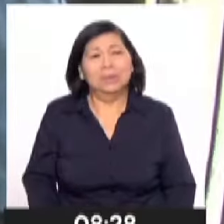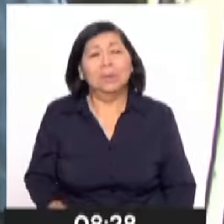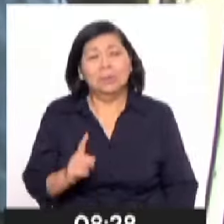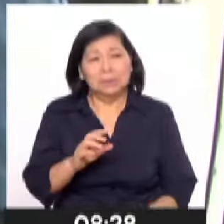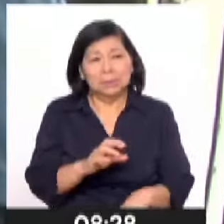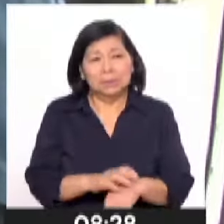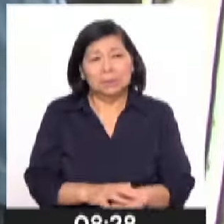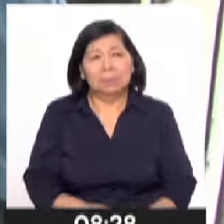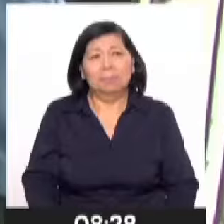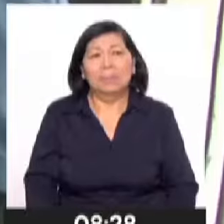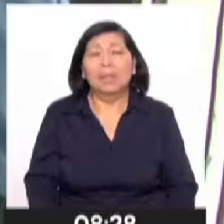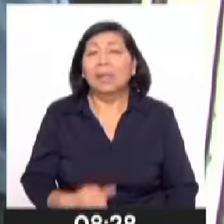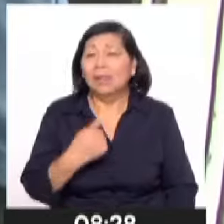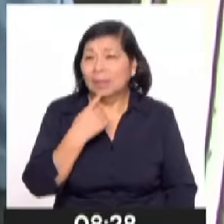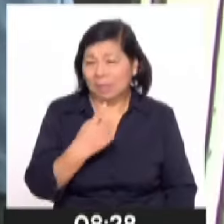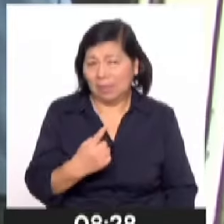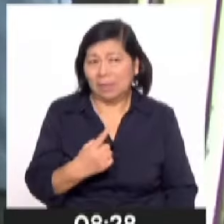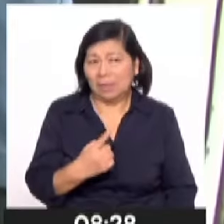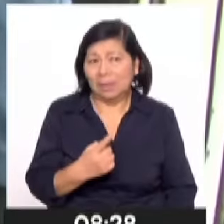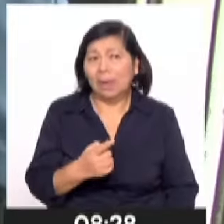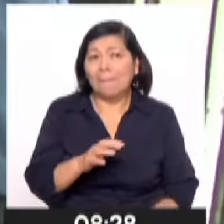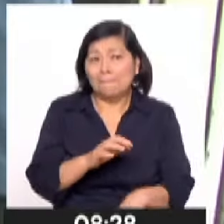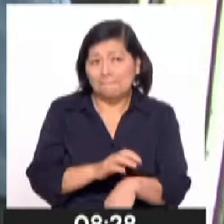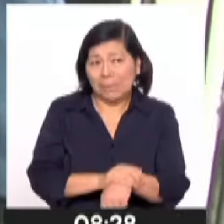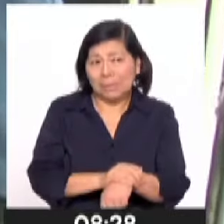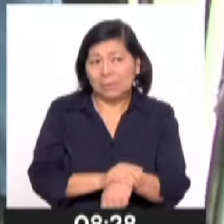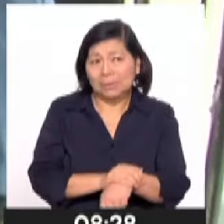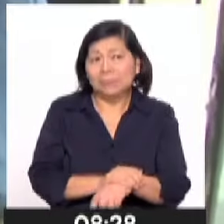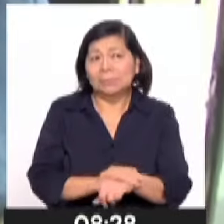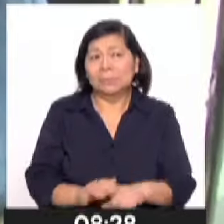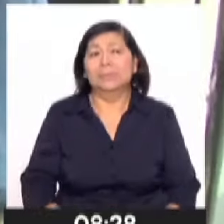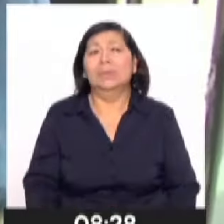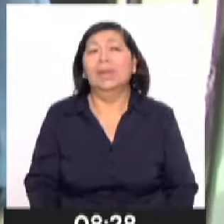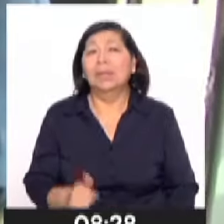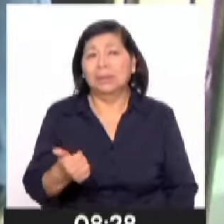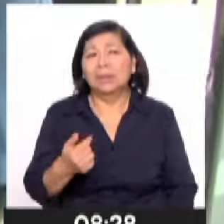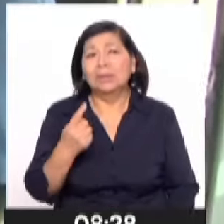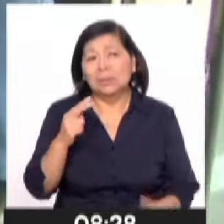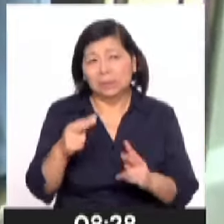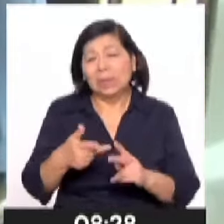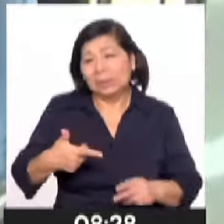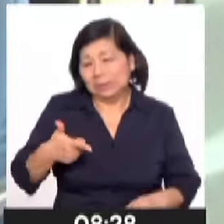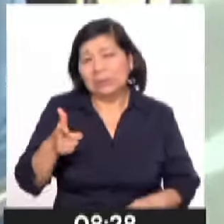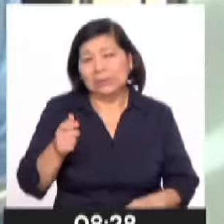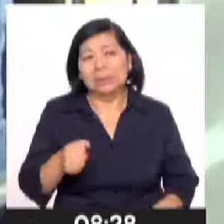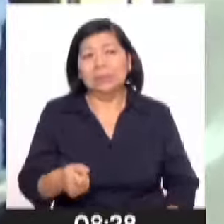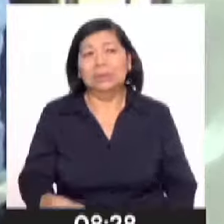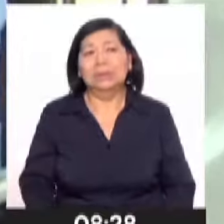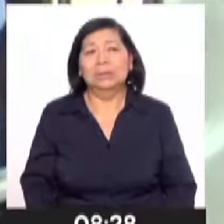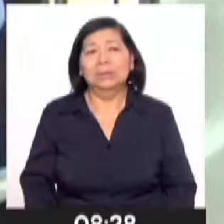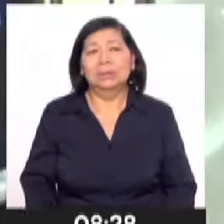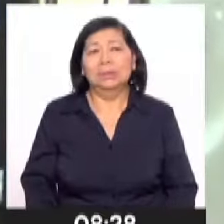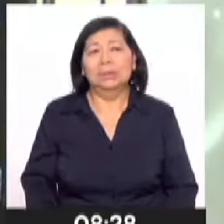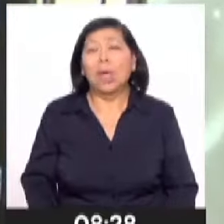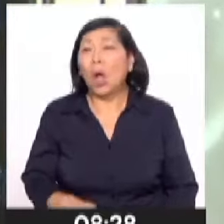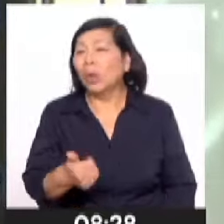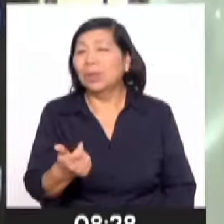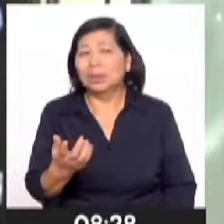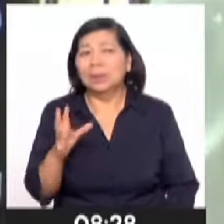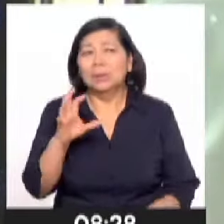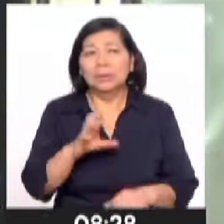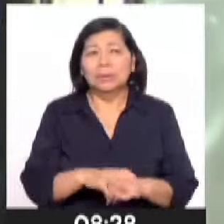detenido, pero yo sí dije también que el que está detenido estaba ahí, él le encontró con el revólver. Entonces, al otro es el que lo